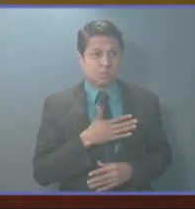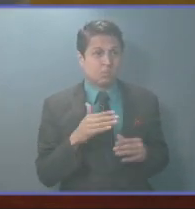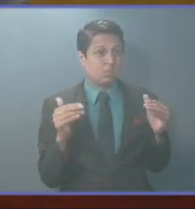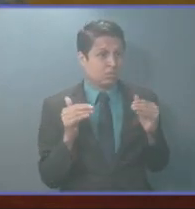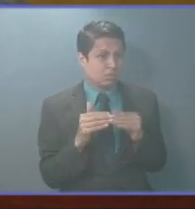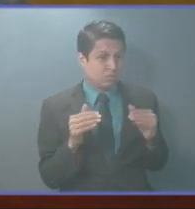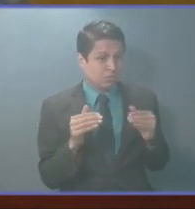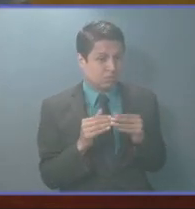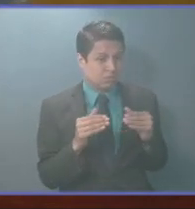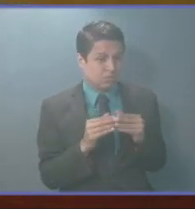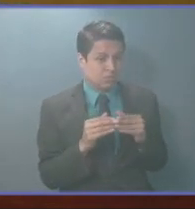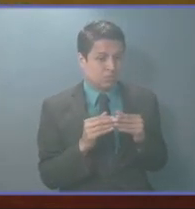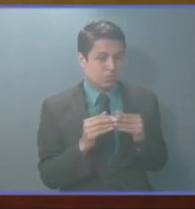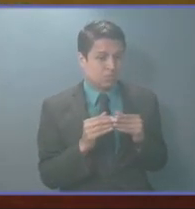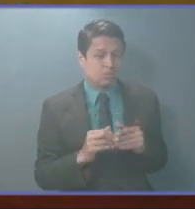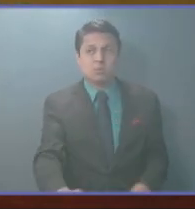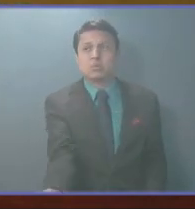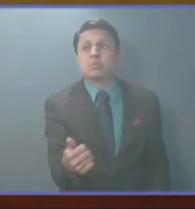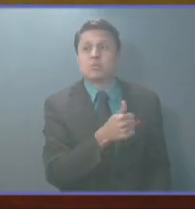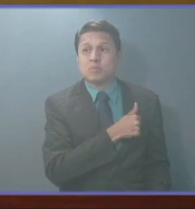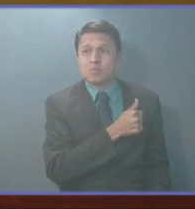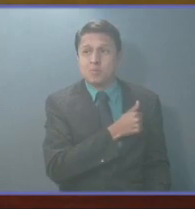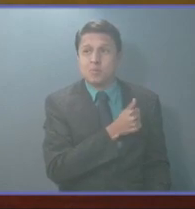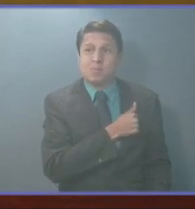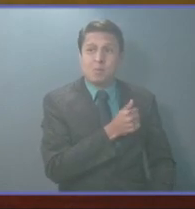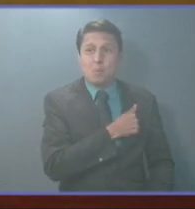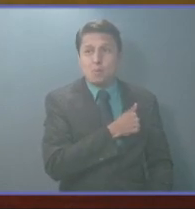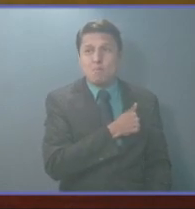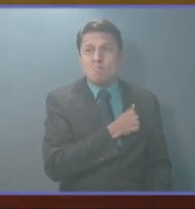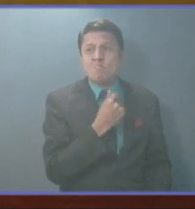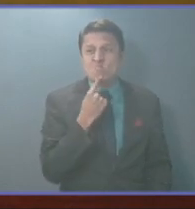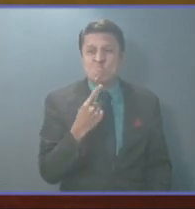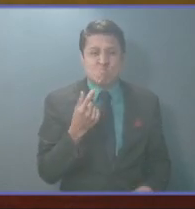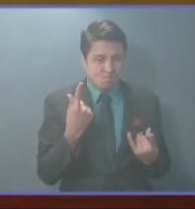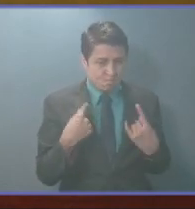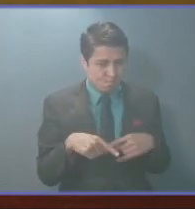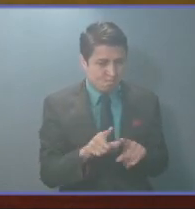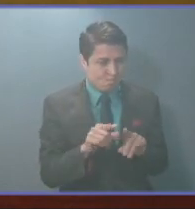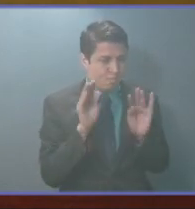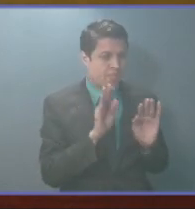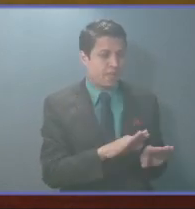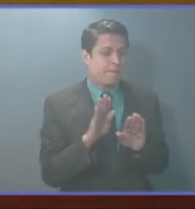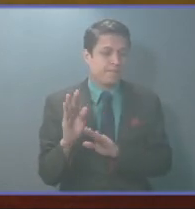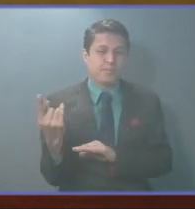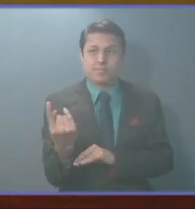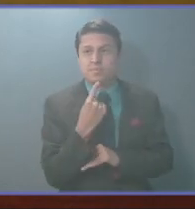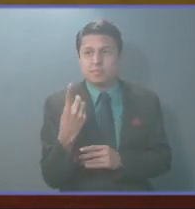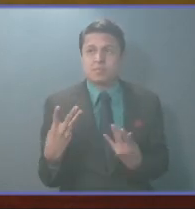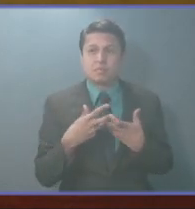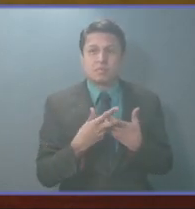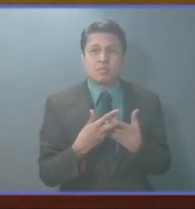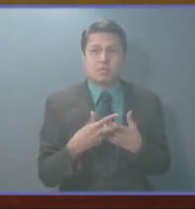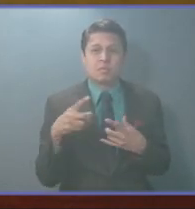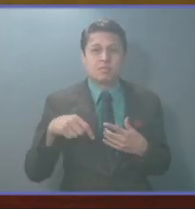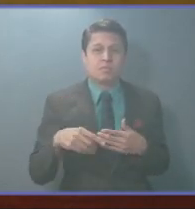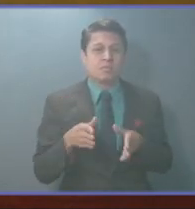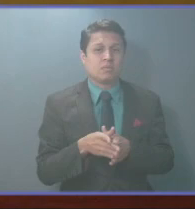también la obligación de mantener el respeto a los miembros